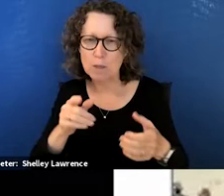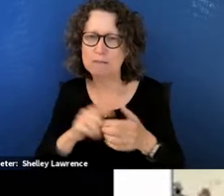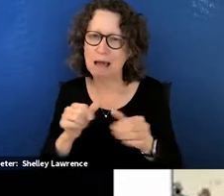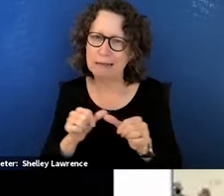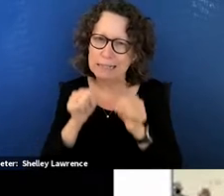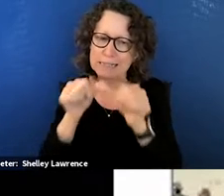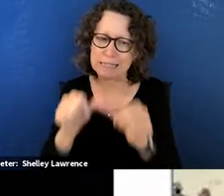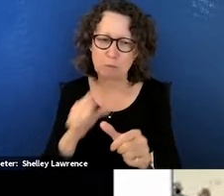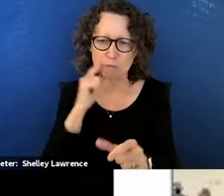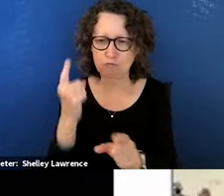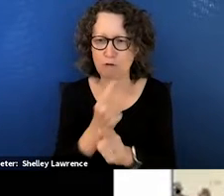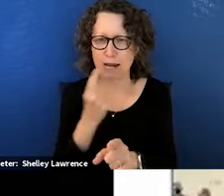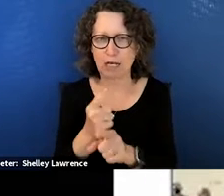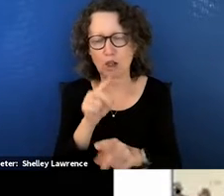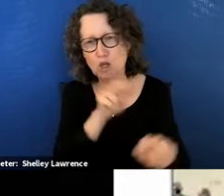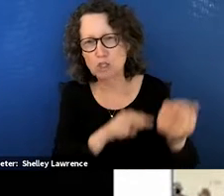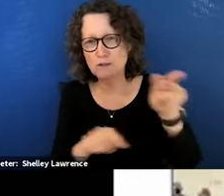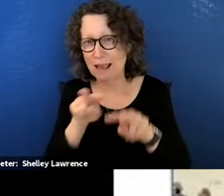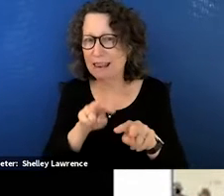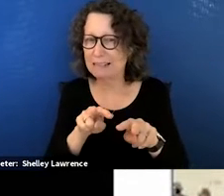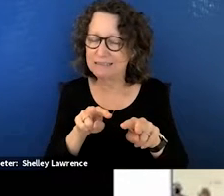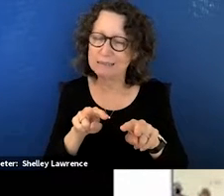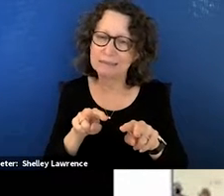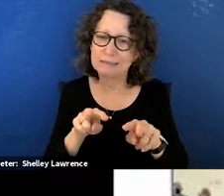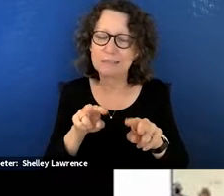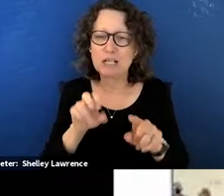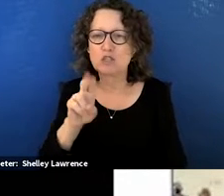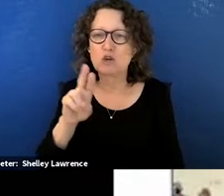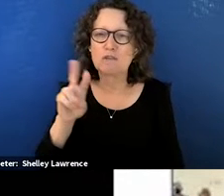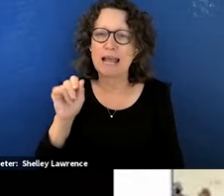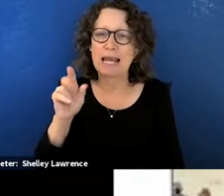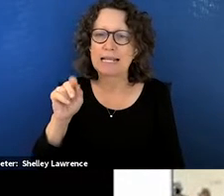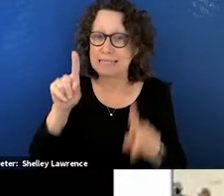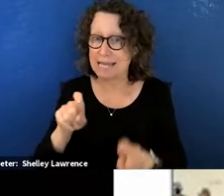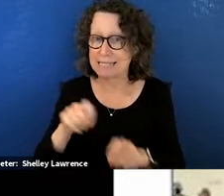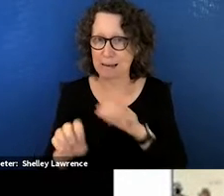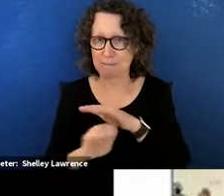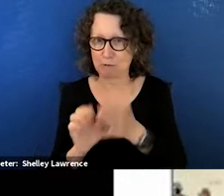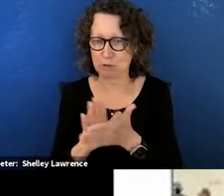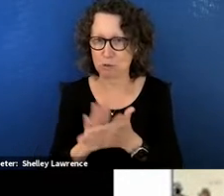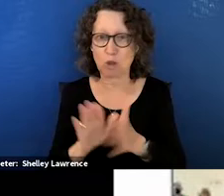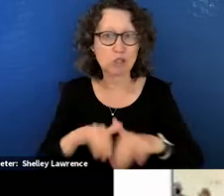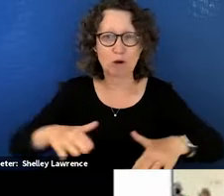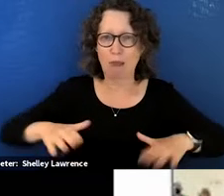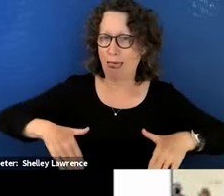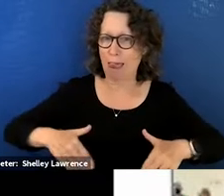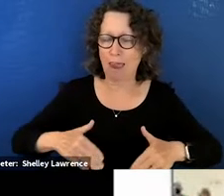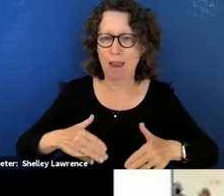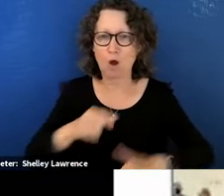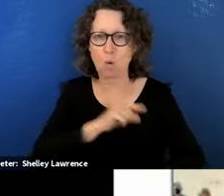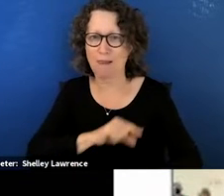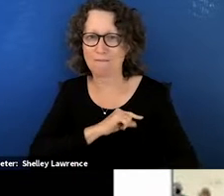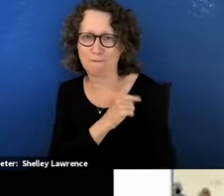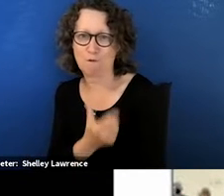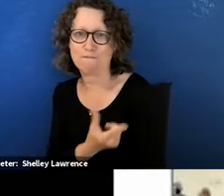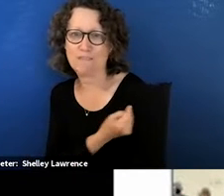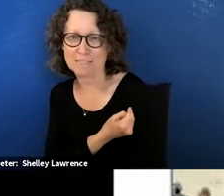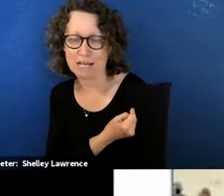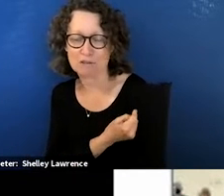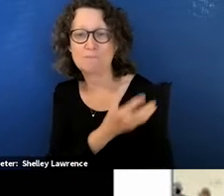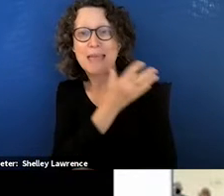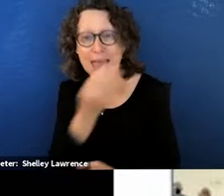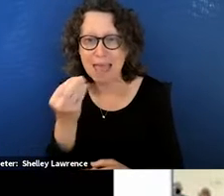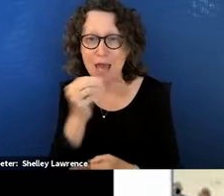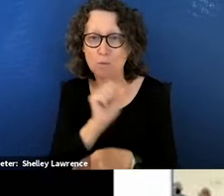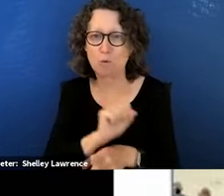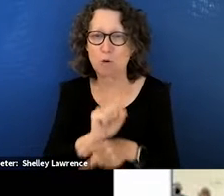hemos estado centrando en continuar con el monitoreo y las pruebas en las escuelas primarias, dado que los niños aún no son elegibles